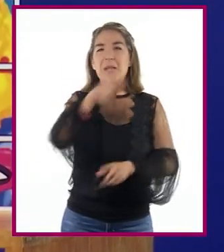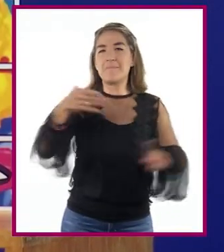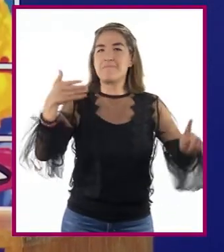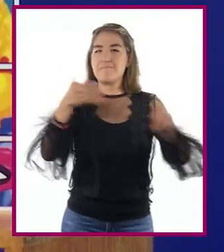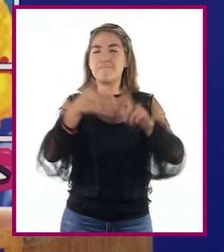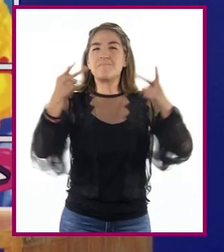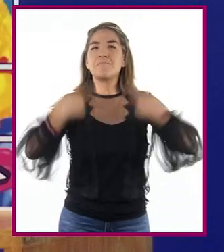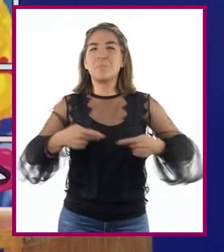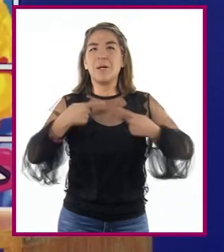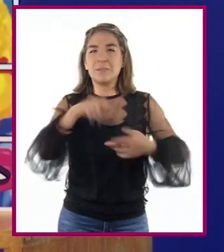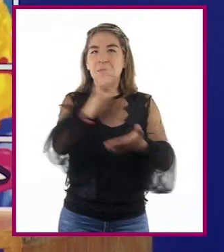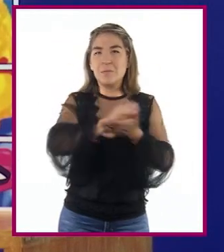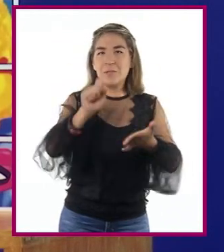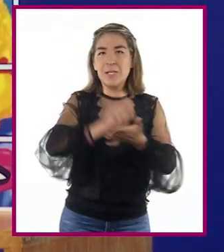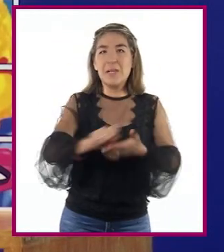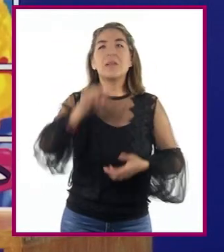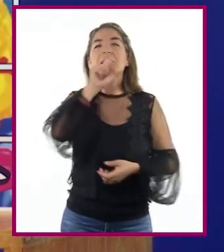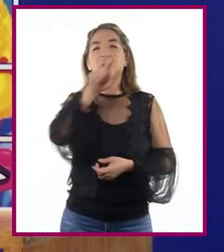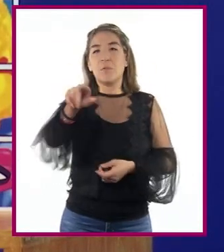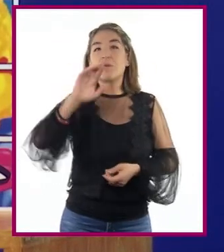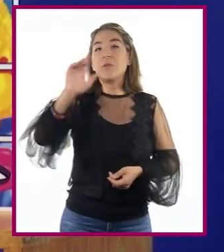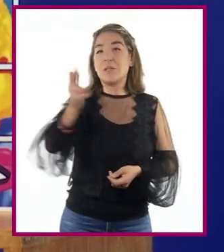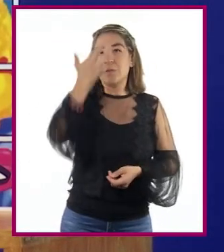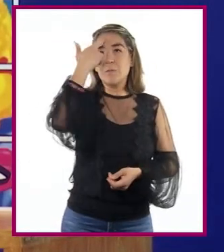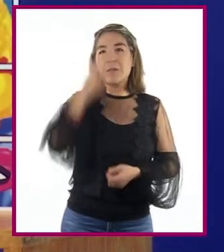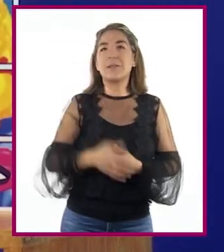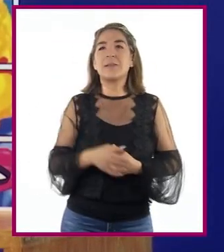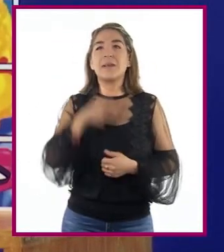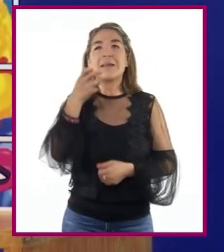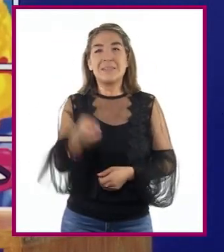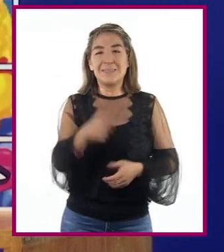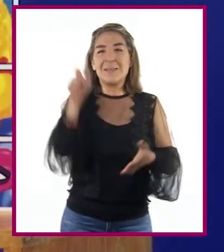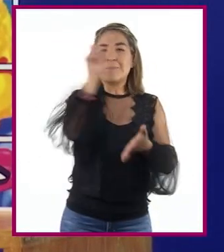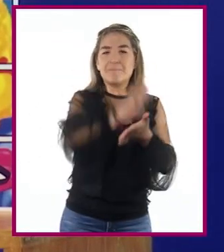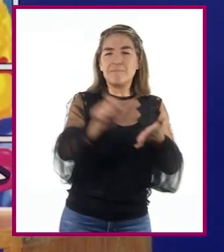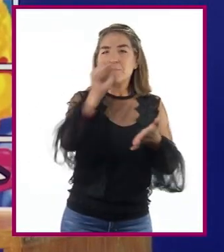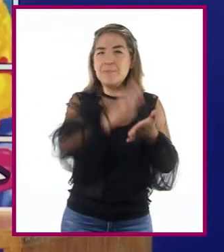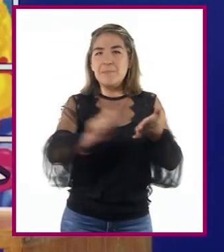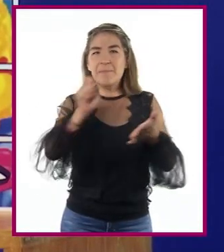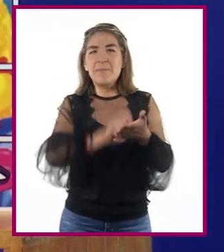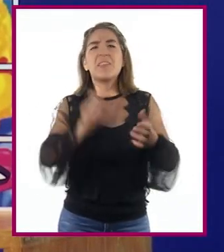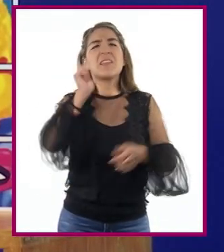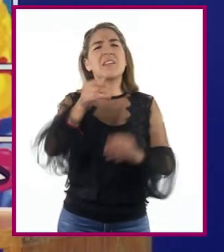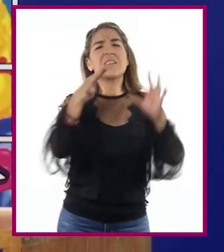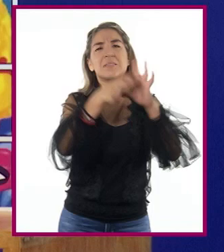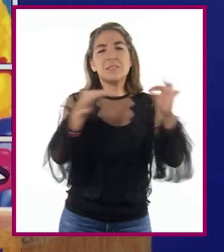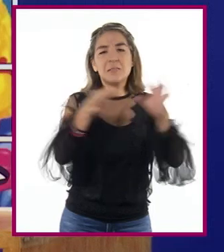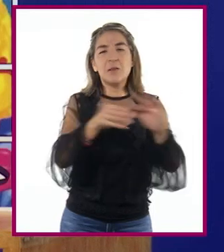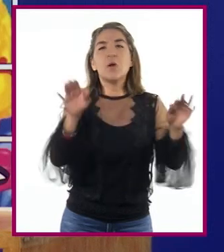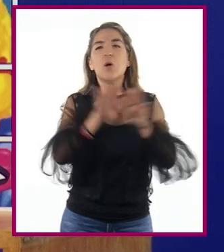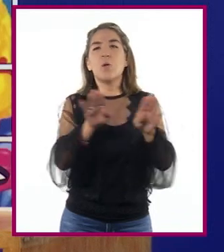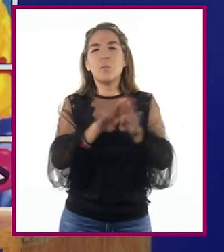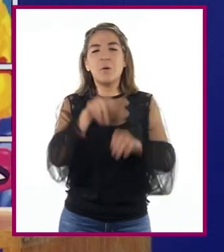direccionada. Además, recuerda que en las siguientes líneas aclaramos y reforzamos nuestra petición.